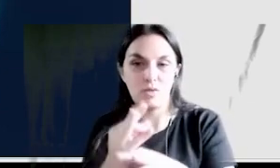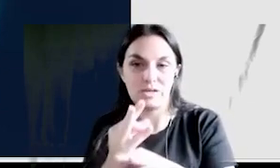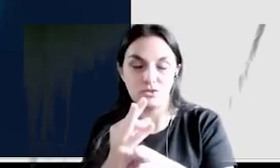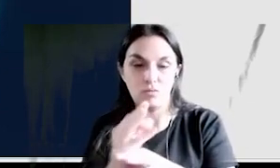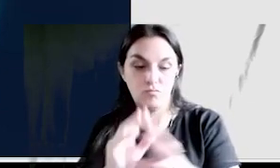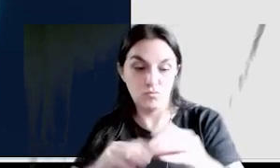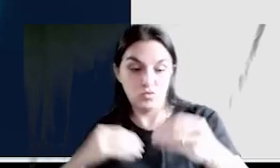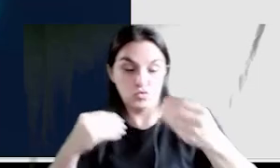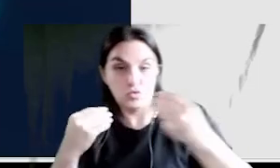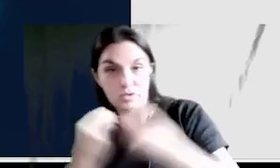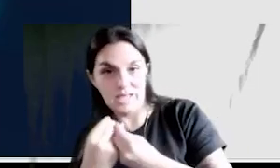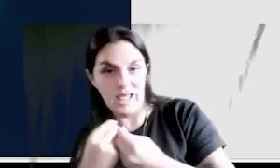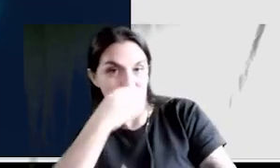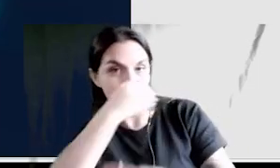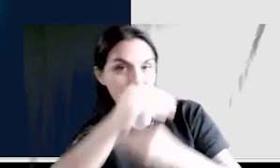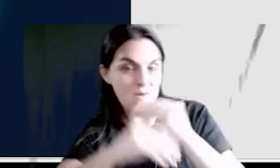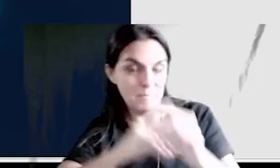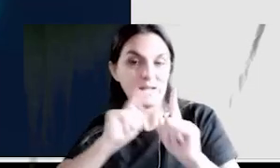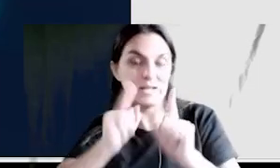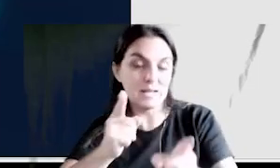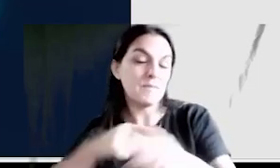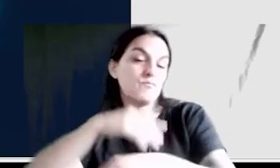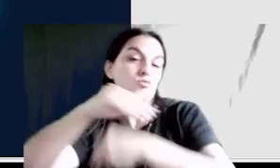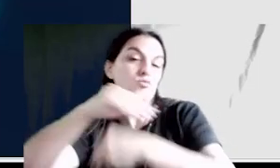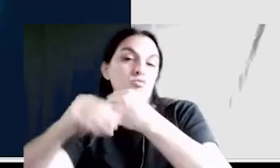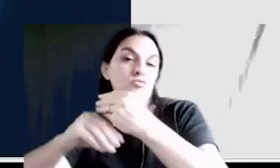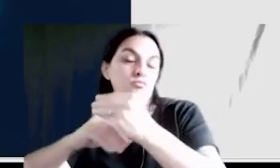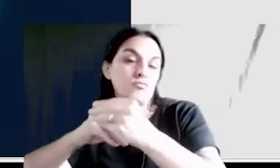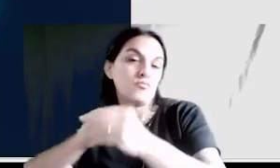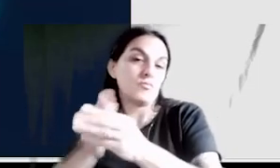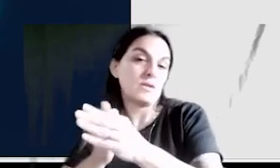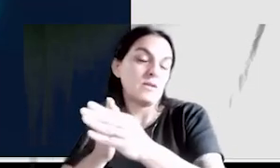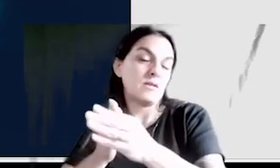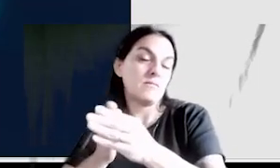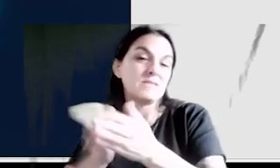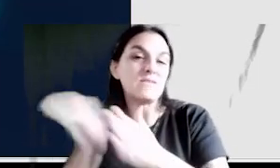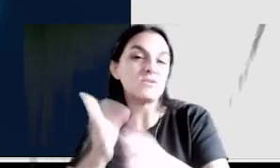de familia y en el total de mis servicios educativos y de herramientas educativas.